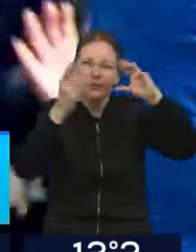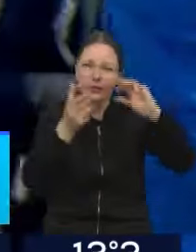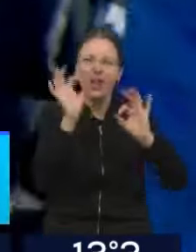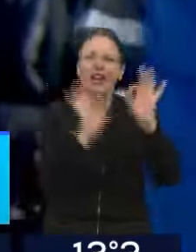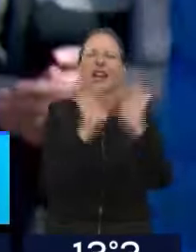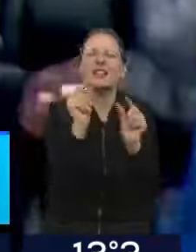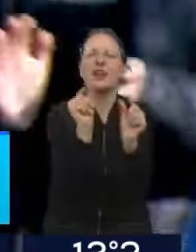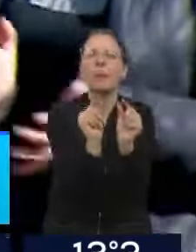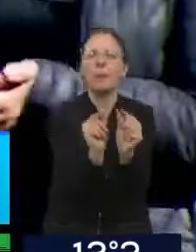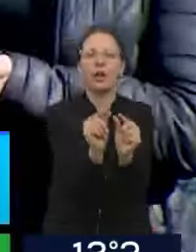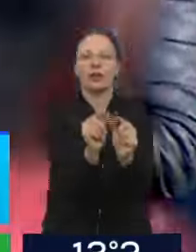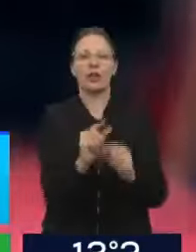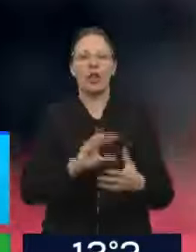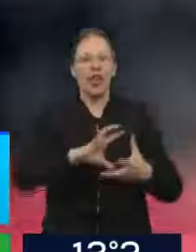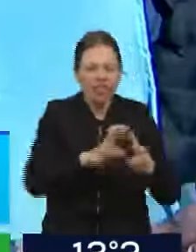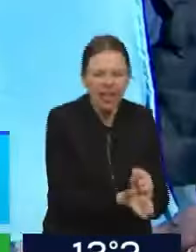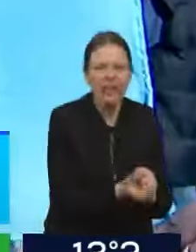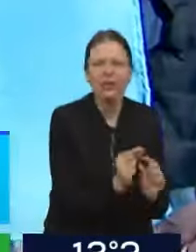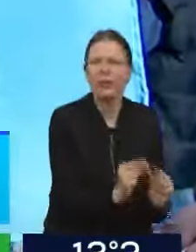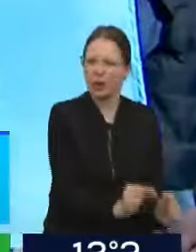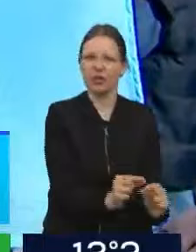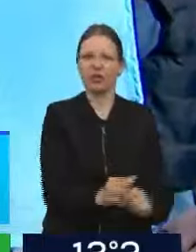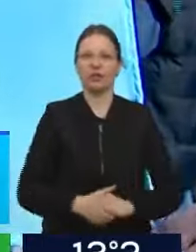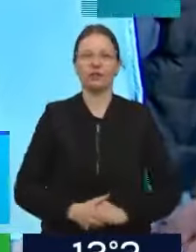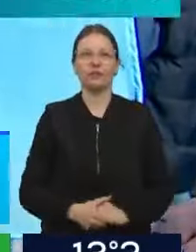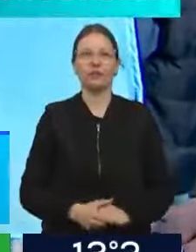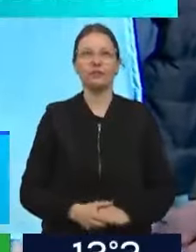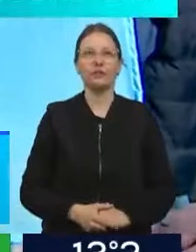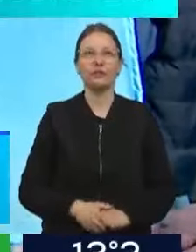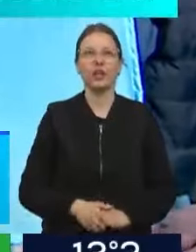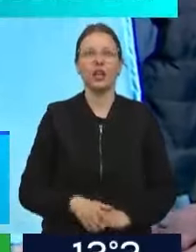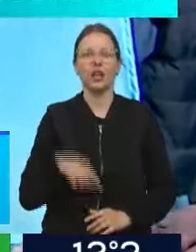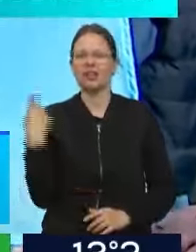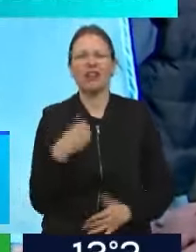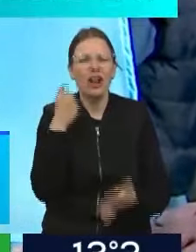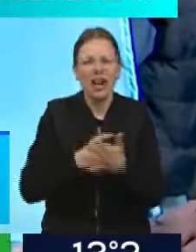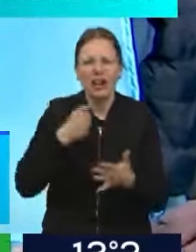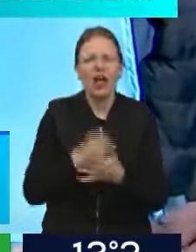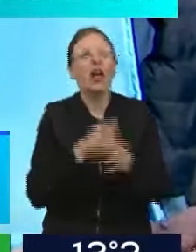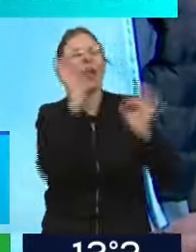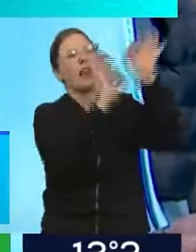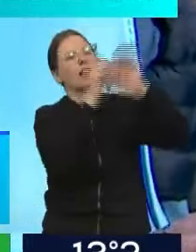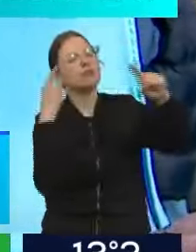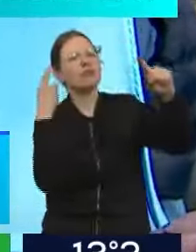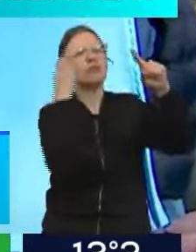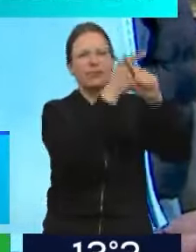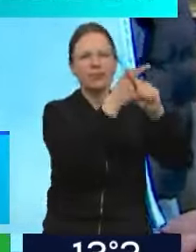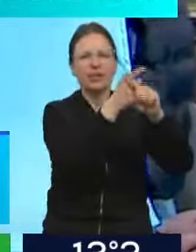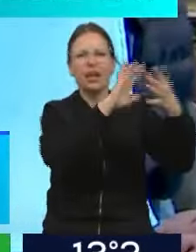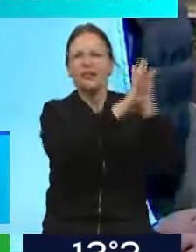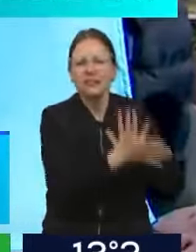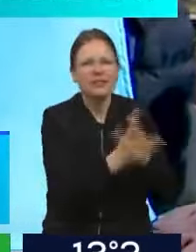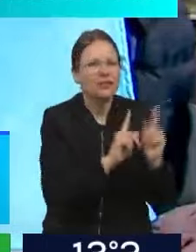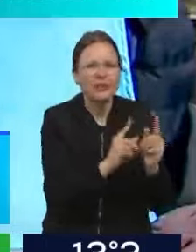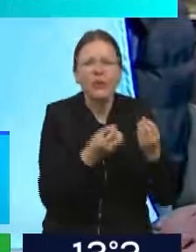Venimos a manifestar nuestro total desacuerdo con haber dado la lucha de baja y porque bueno, creemos que ha venido funcionando bien, nos ha